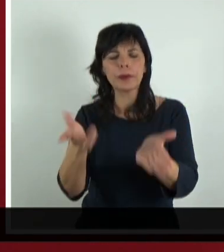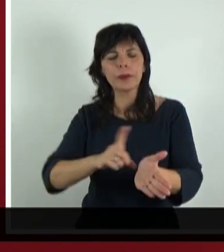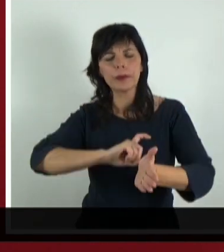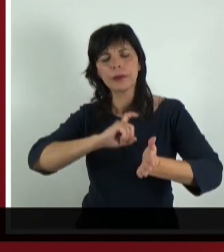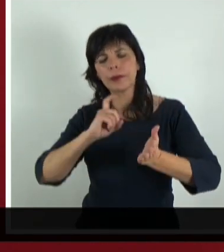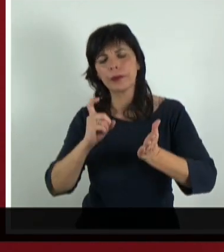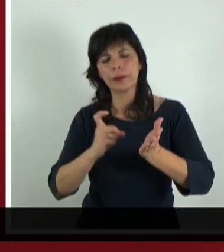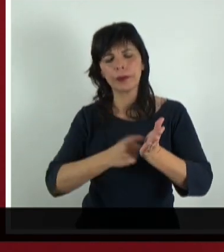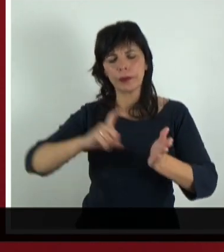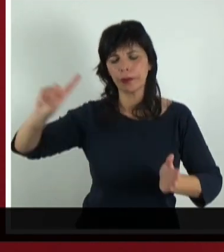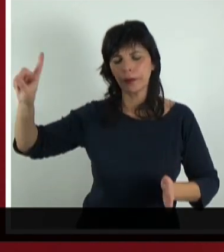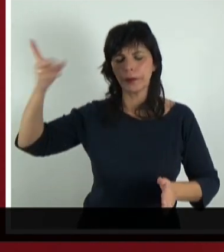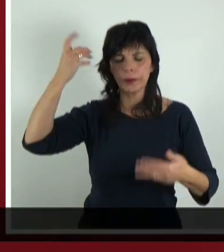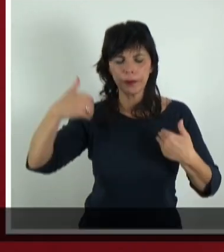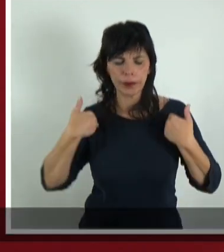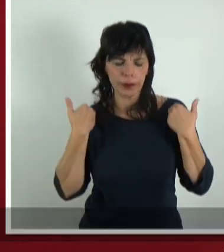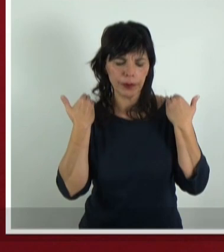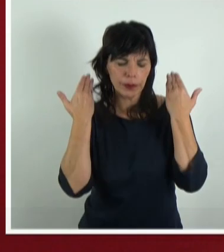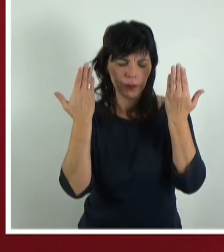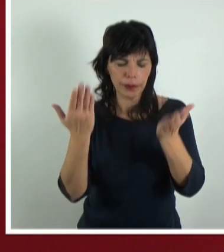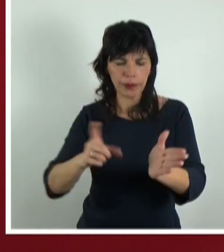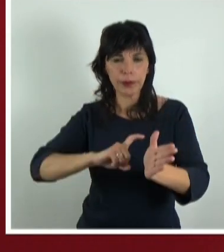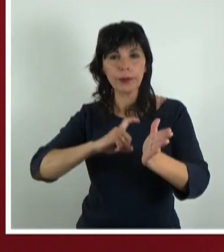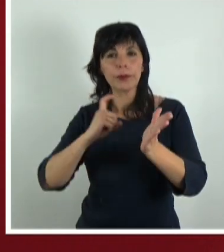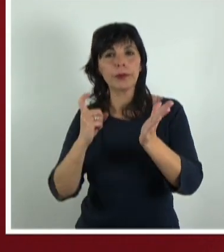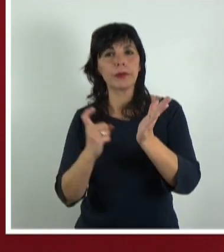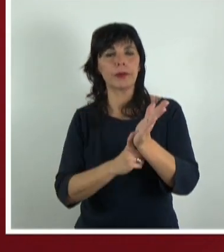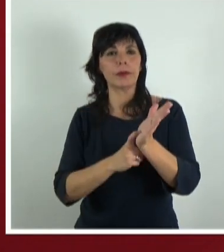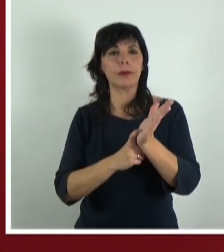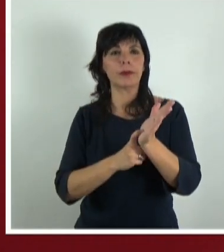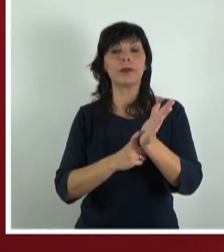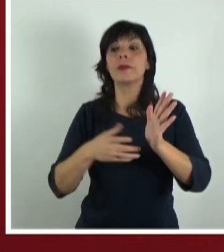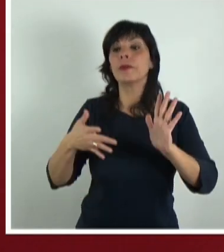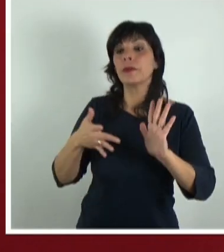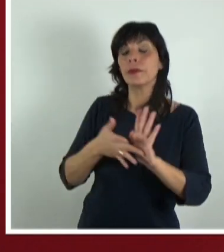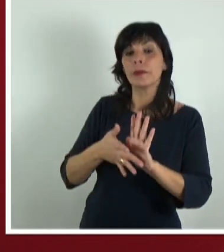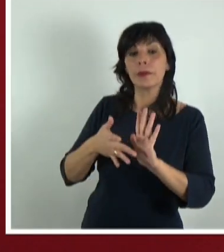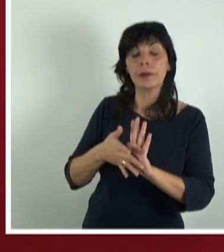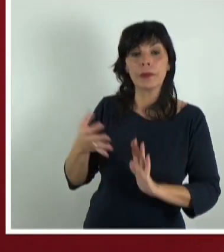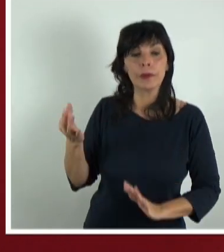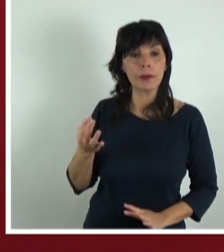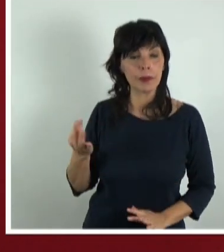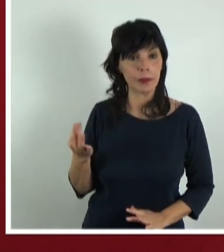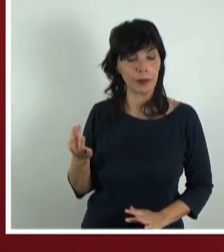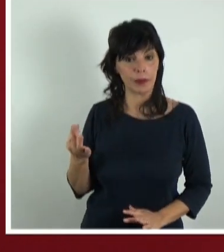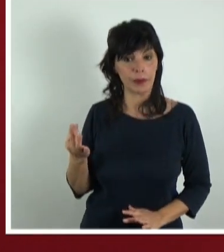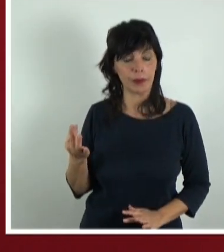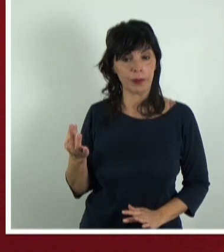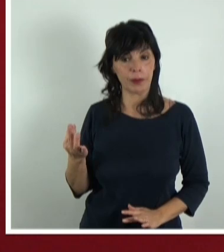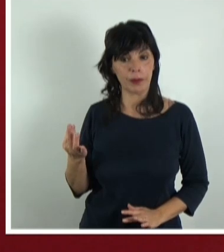El Dios de toda gracia. ¿Qué significa eso para nosotros cristianos?